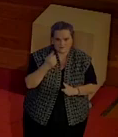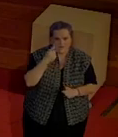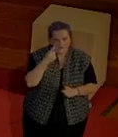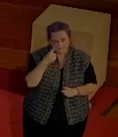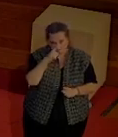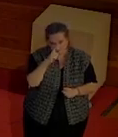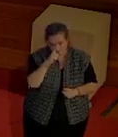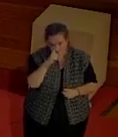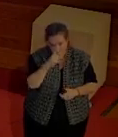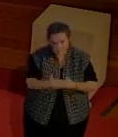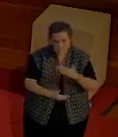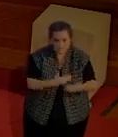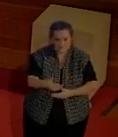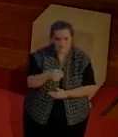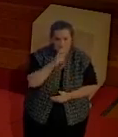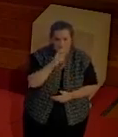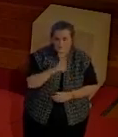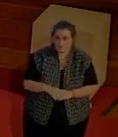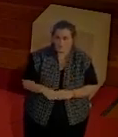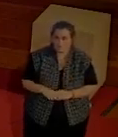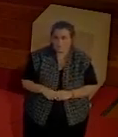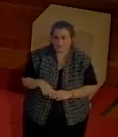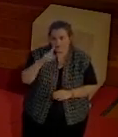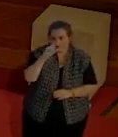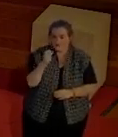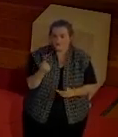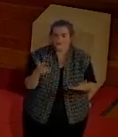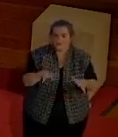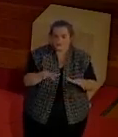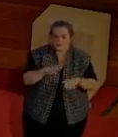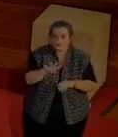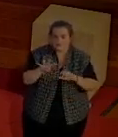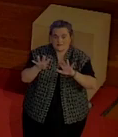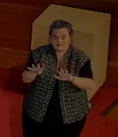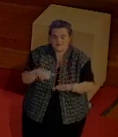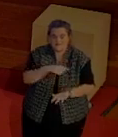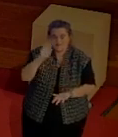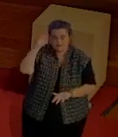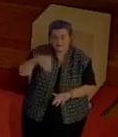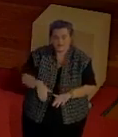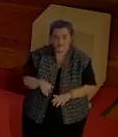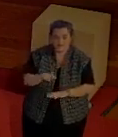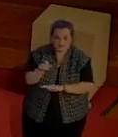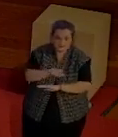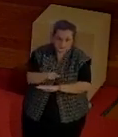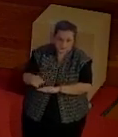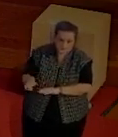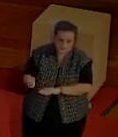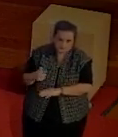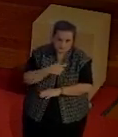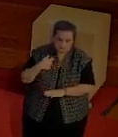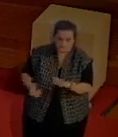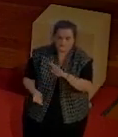idea de de la evolución en 1949 se crea la República popular china en